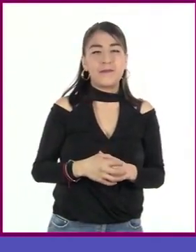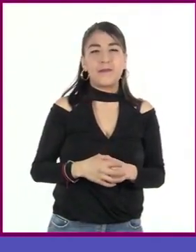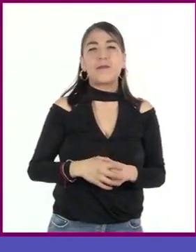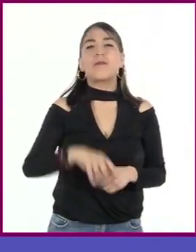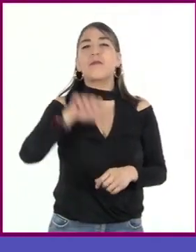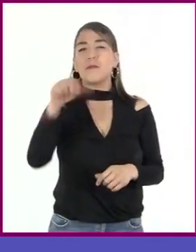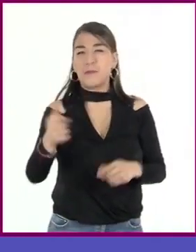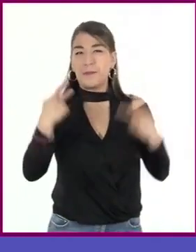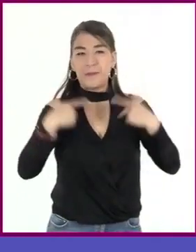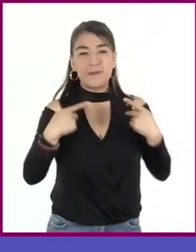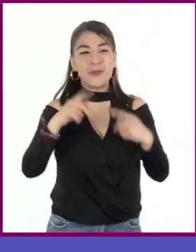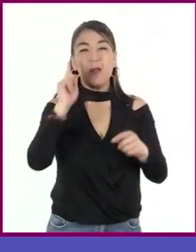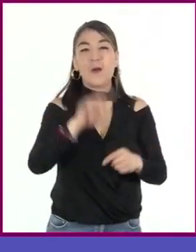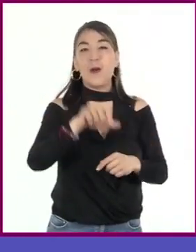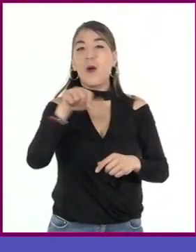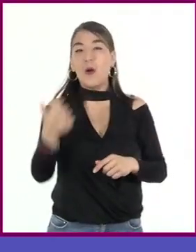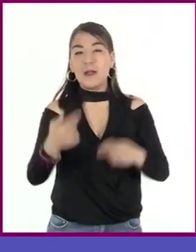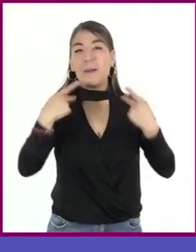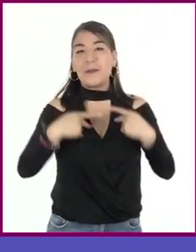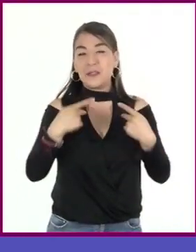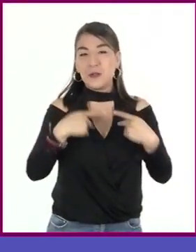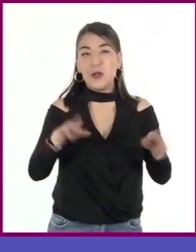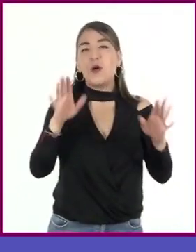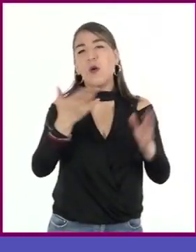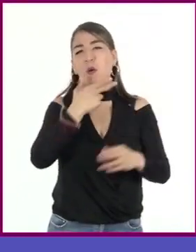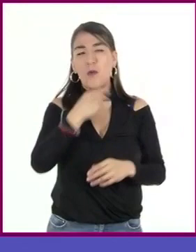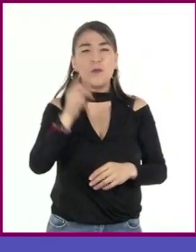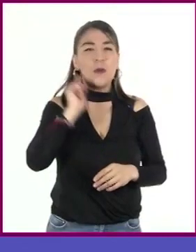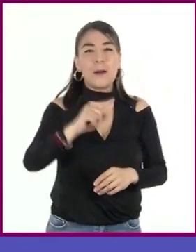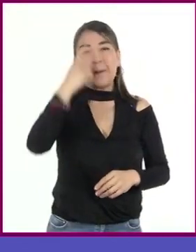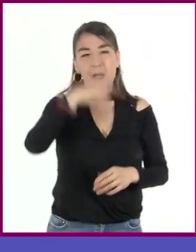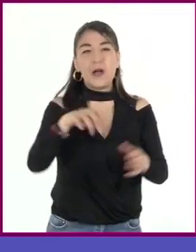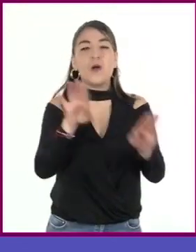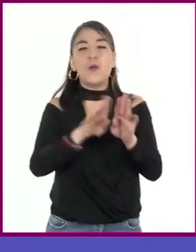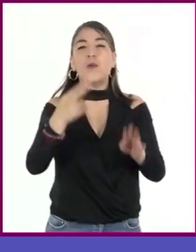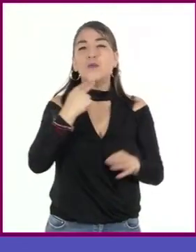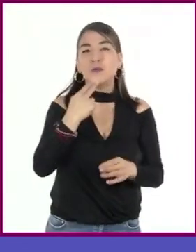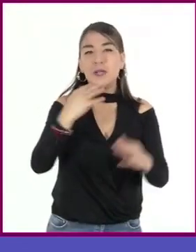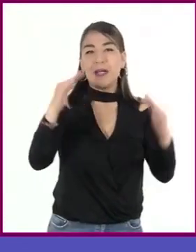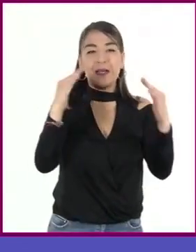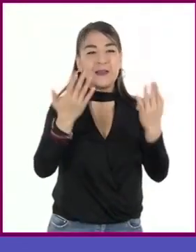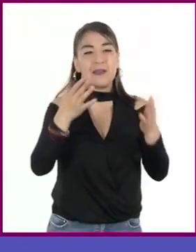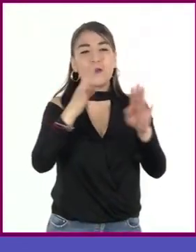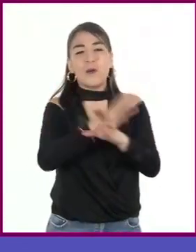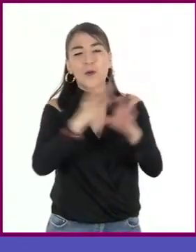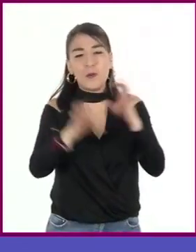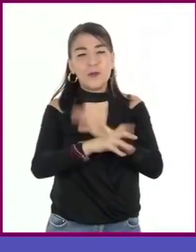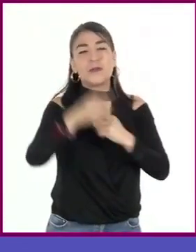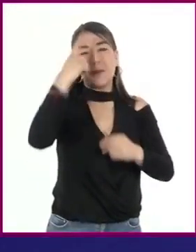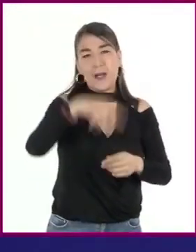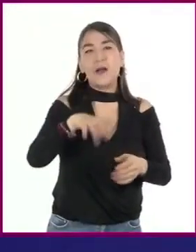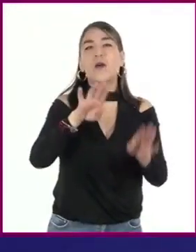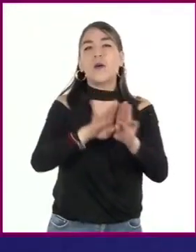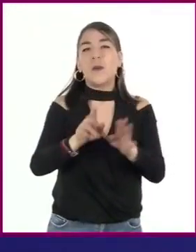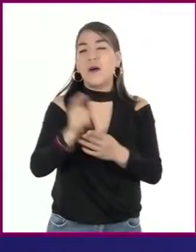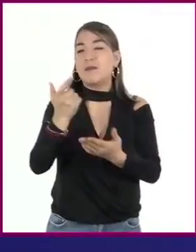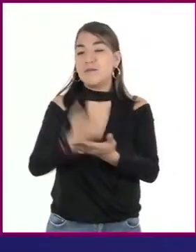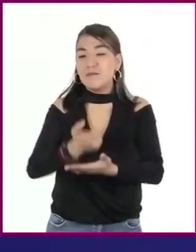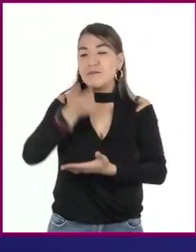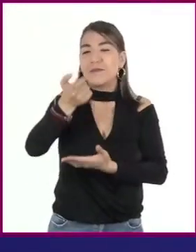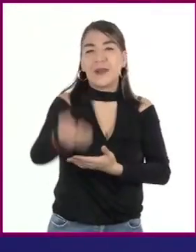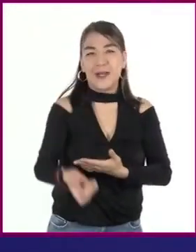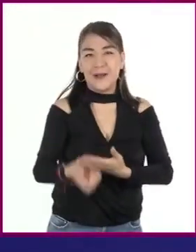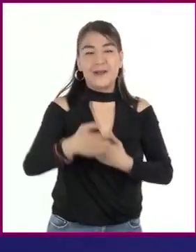derecho a usar un bien que pertenece a otra persona, el arrendador, a cambio de una remuneración.